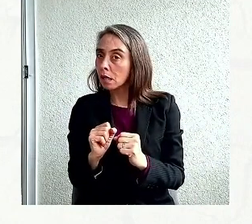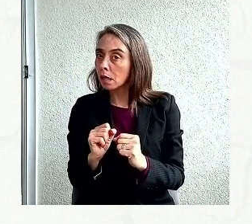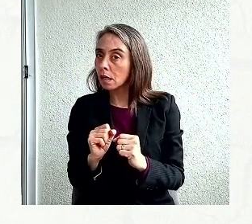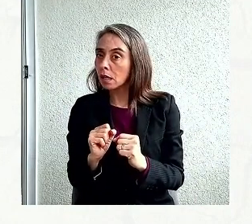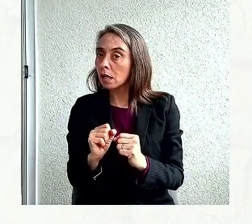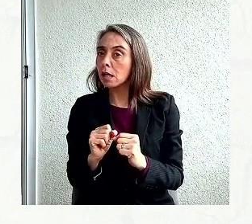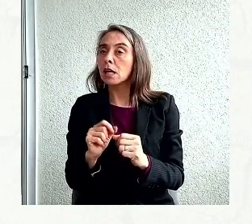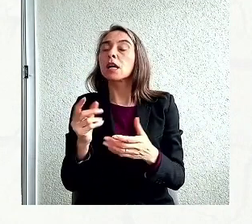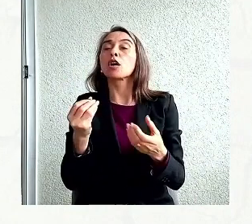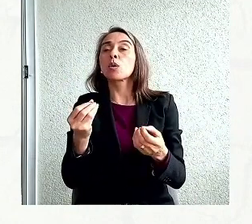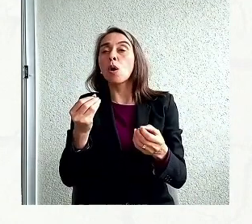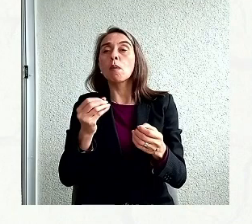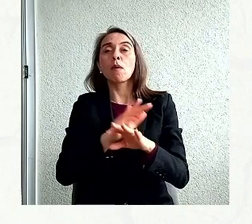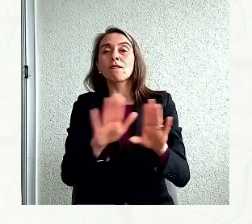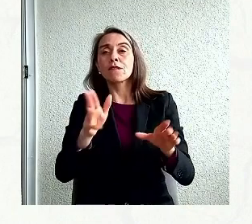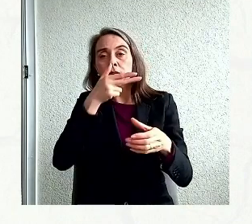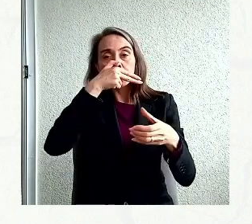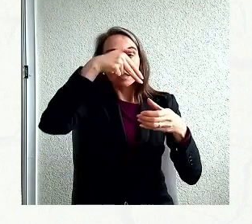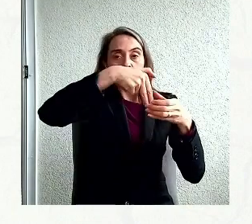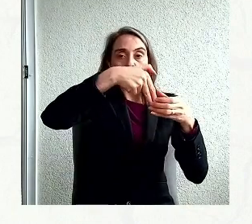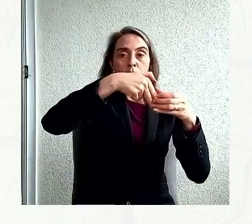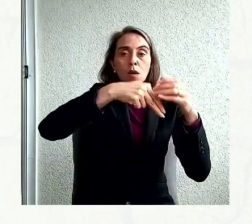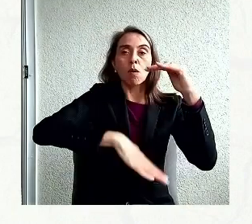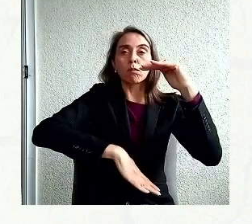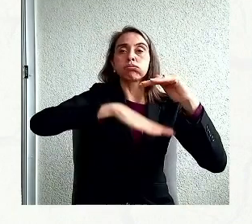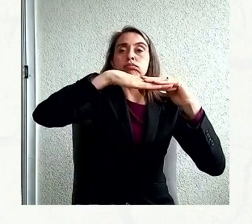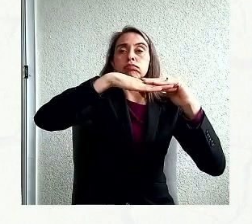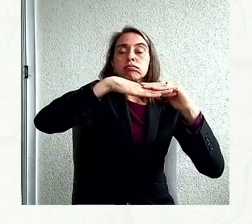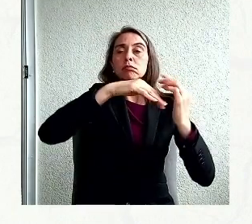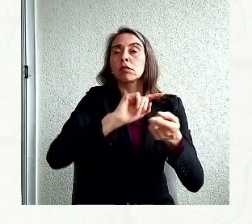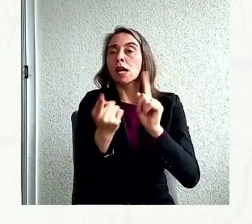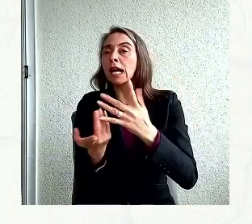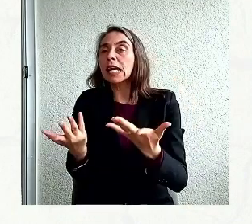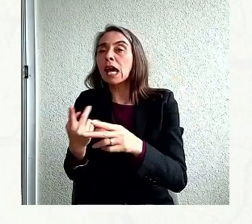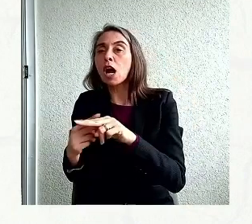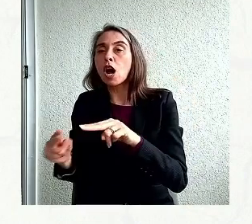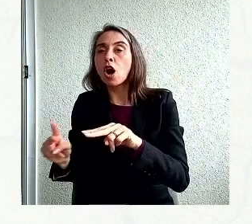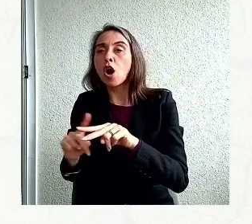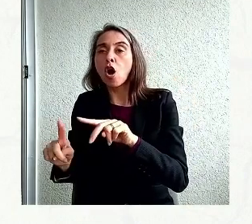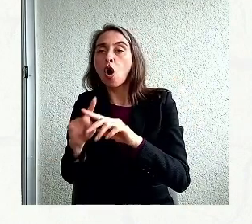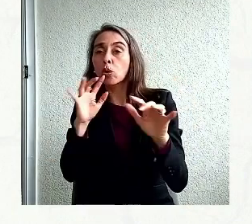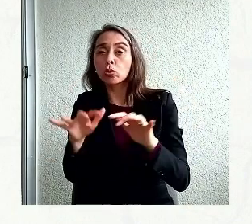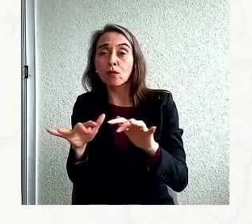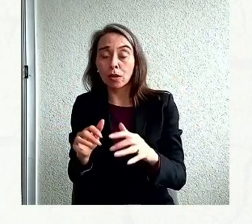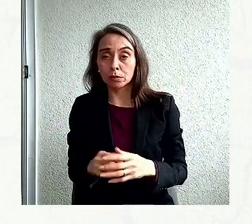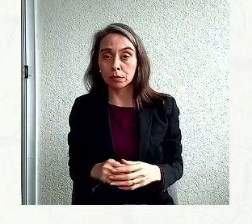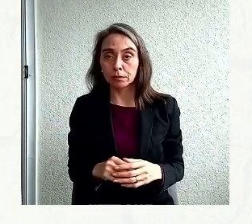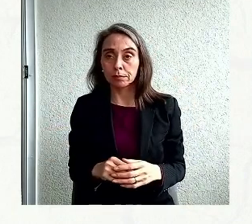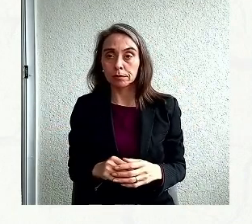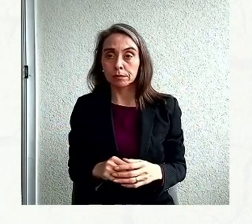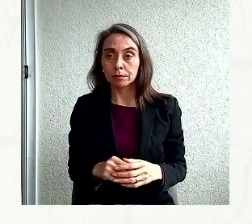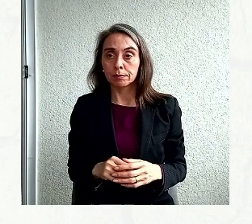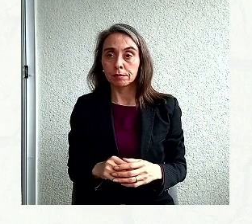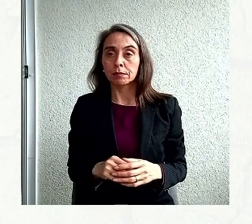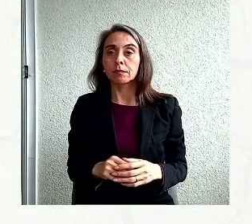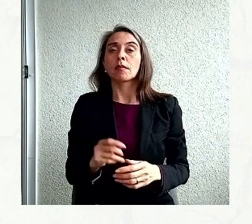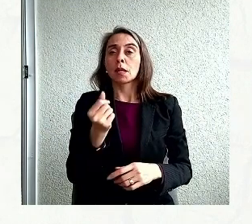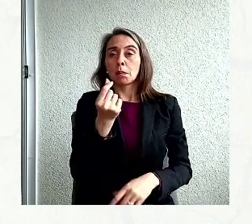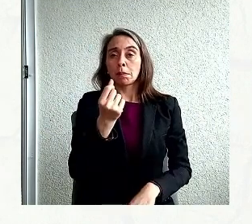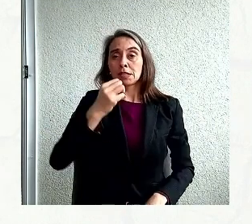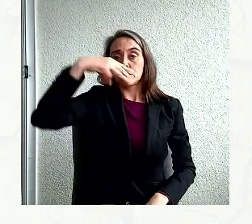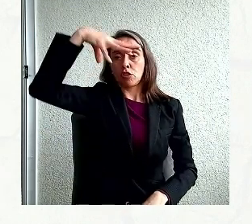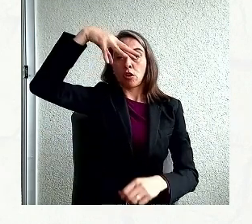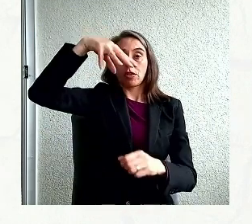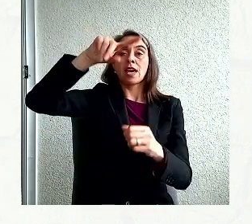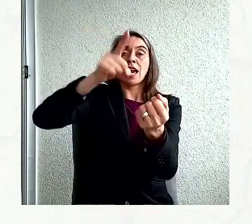de los renovables han bajado mucho, se han vuelto competitivos con los combustibles fósiles, si es que nos